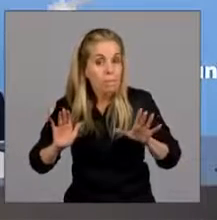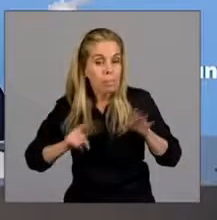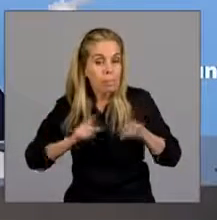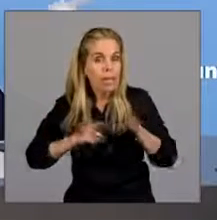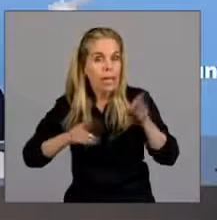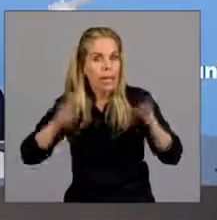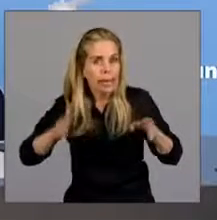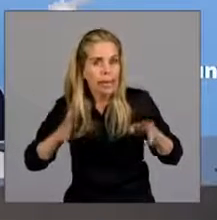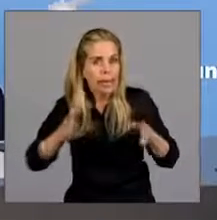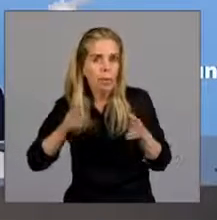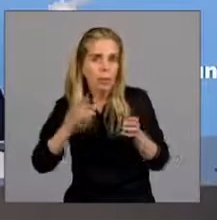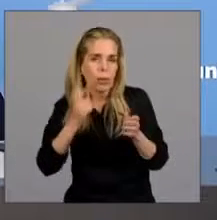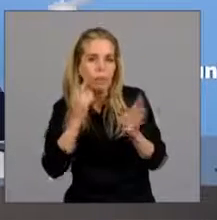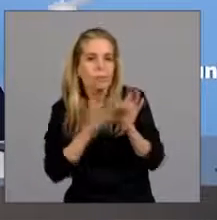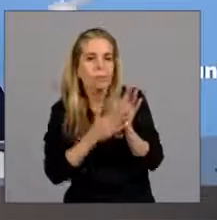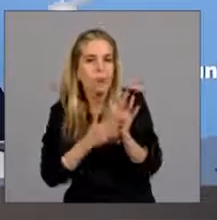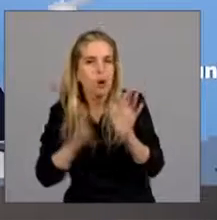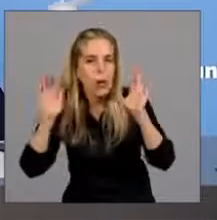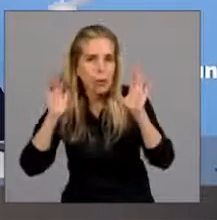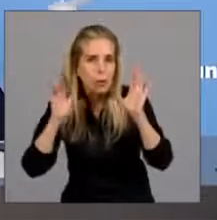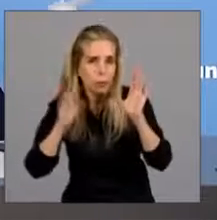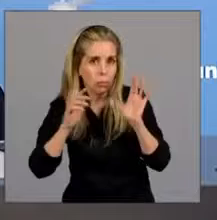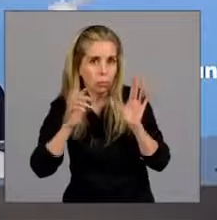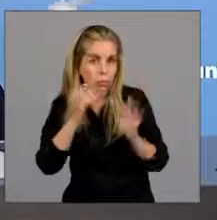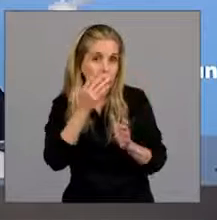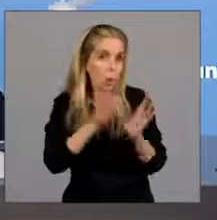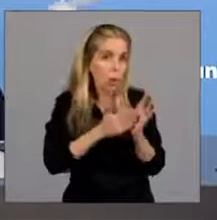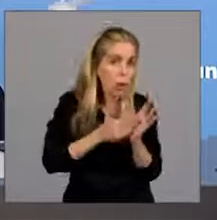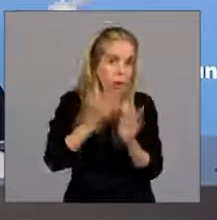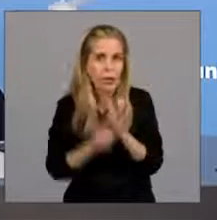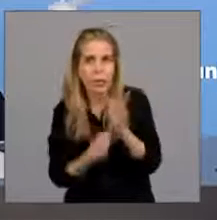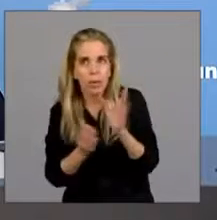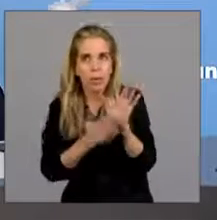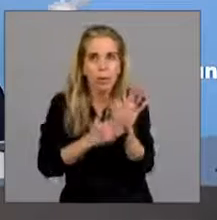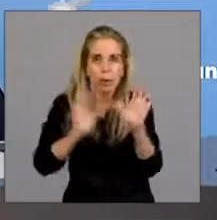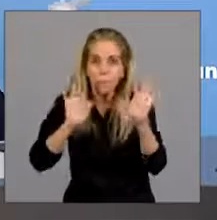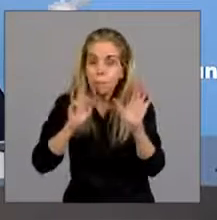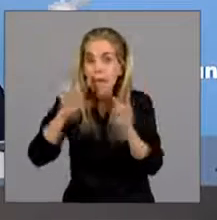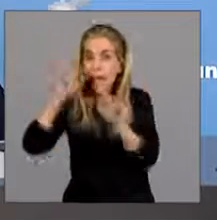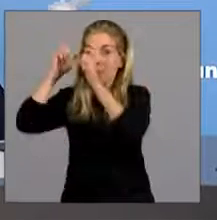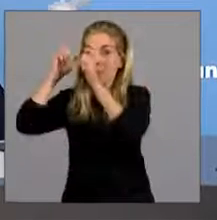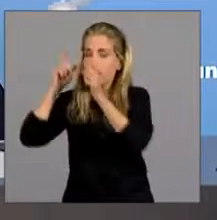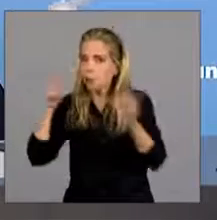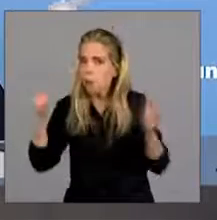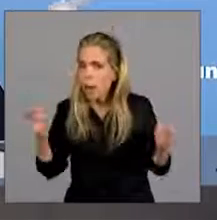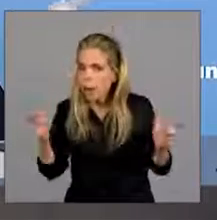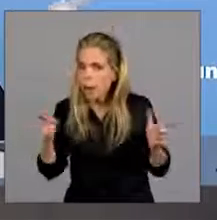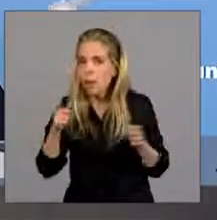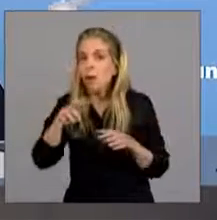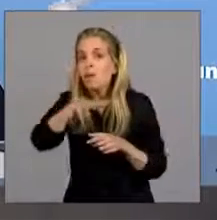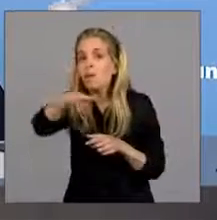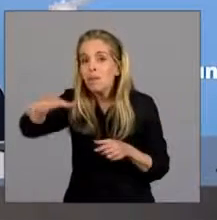estamos innovando. Acá no tenemos experiencia. Lo que pasa en los barrios más